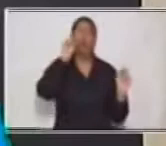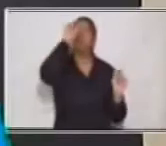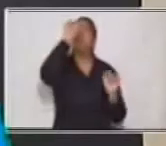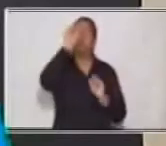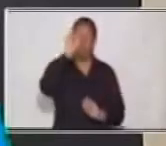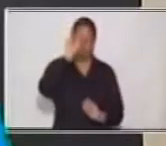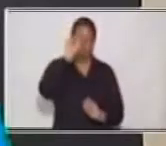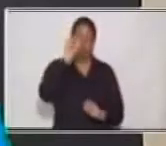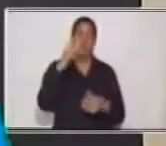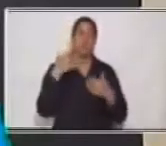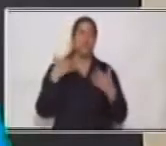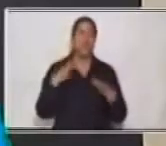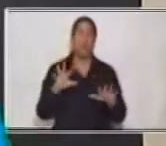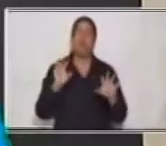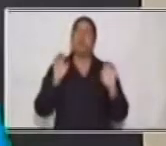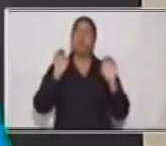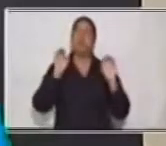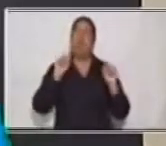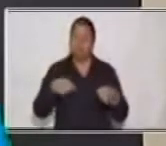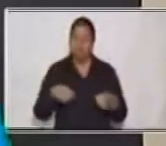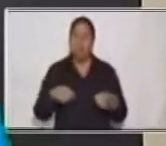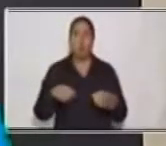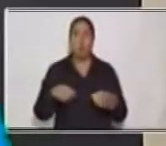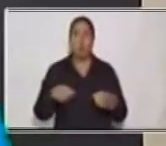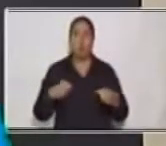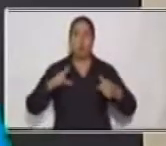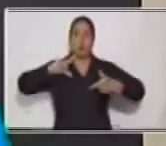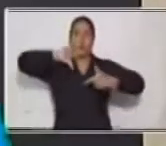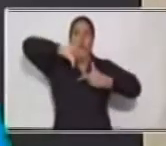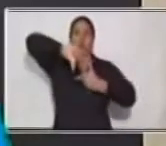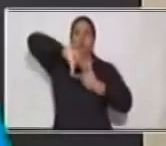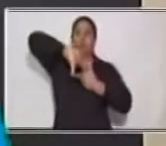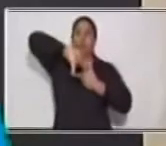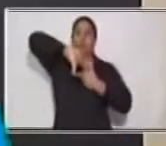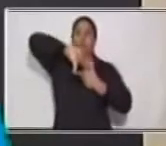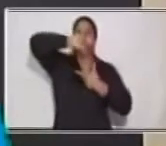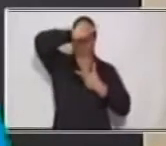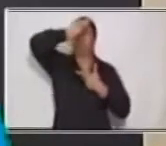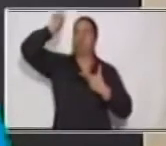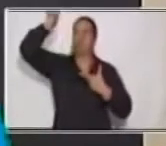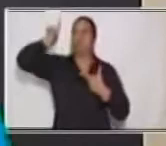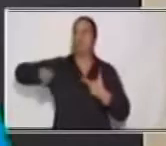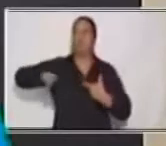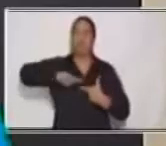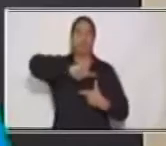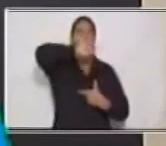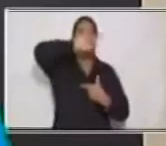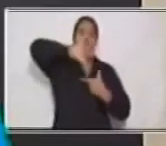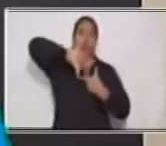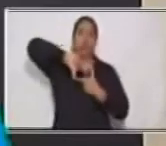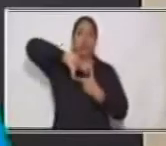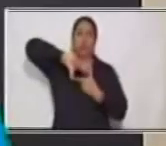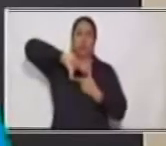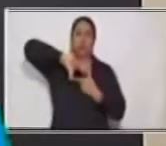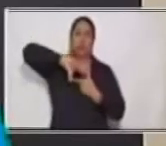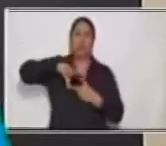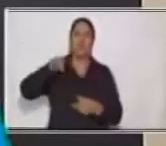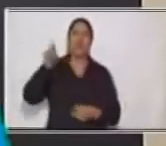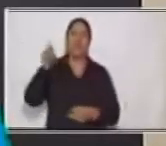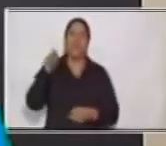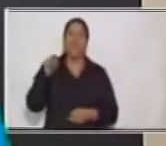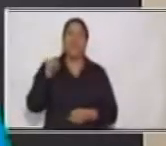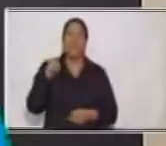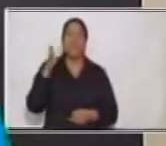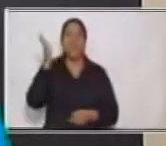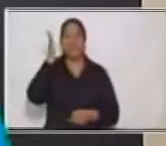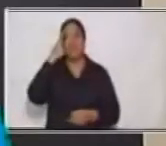trazar un rectángulo. Y ese rectángulo nos va a marcar los puntos por los